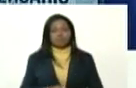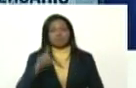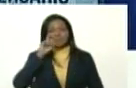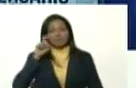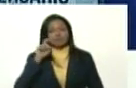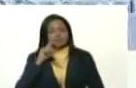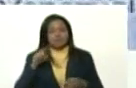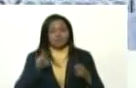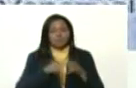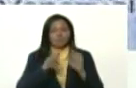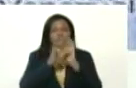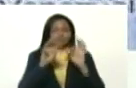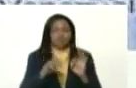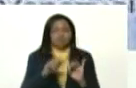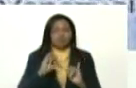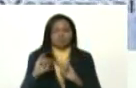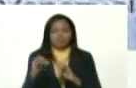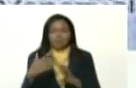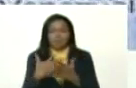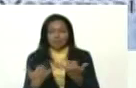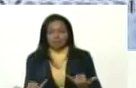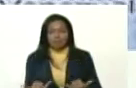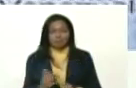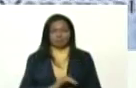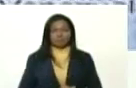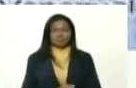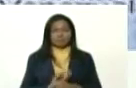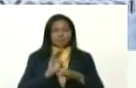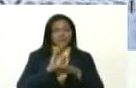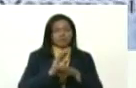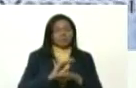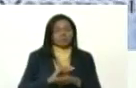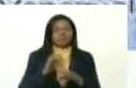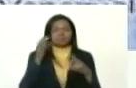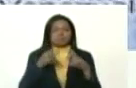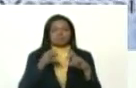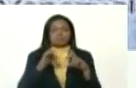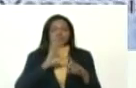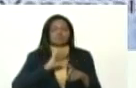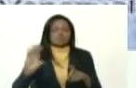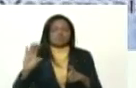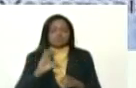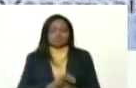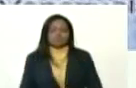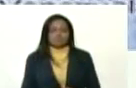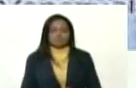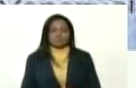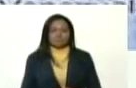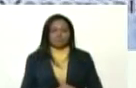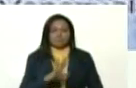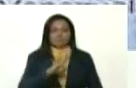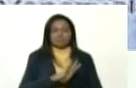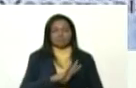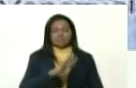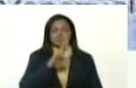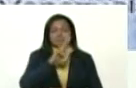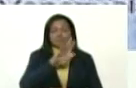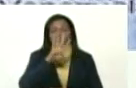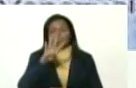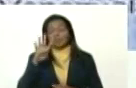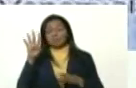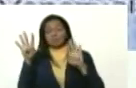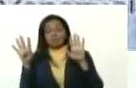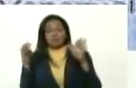embarazadas en este momento. Las protegemos con el carnet de la patria. Y 349 mil